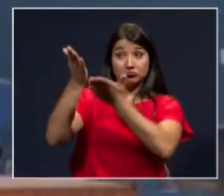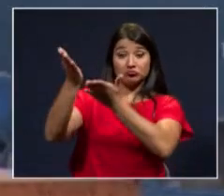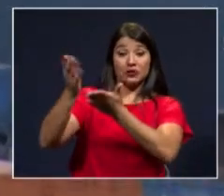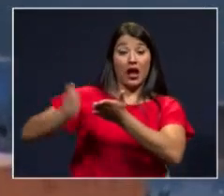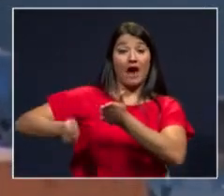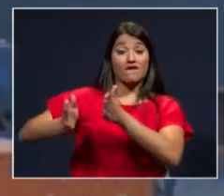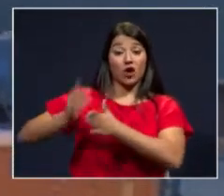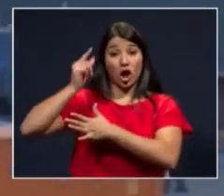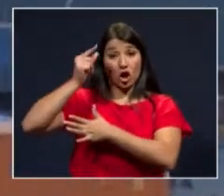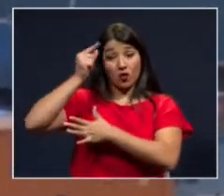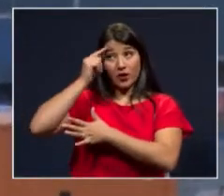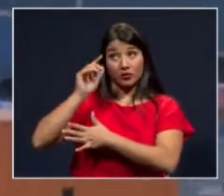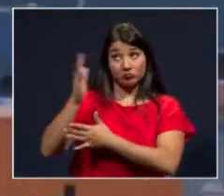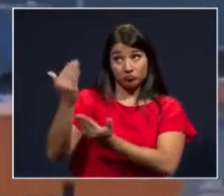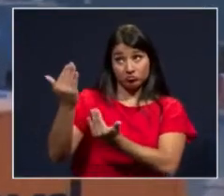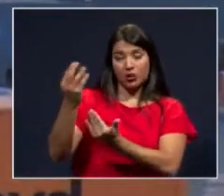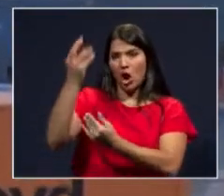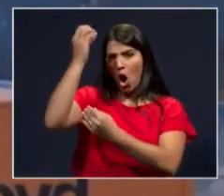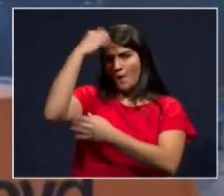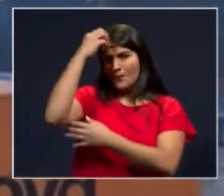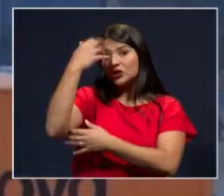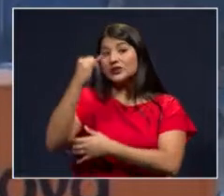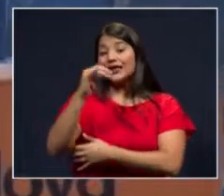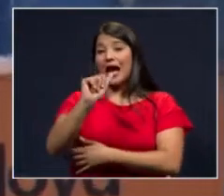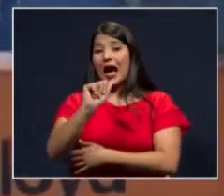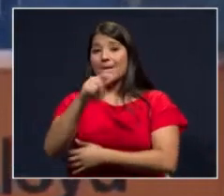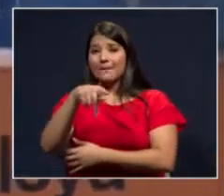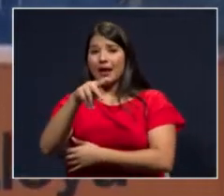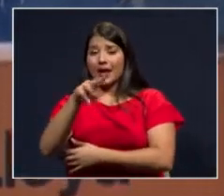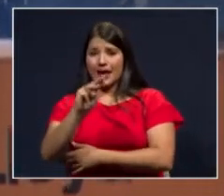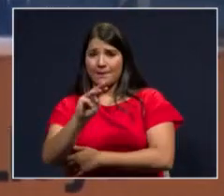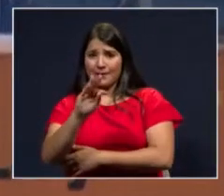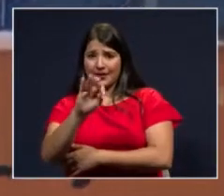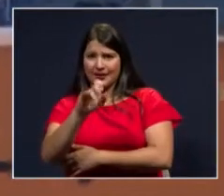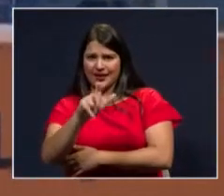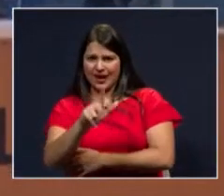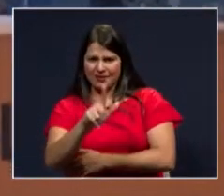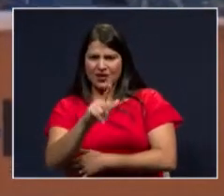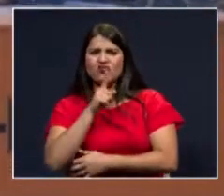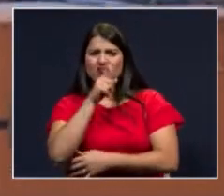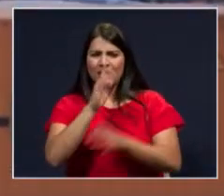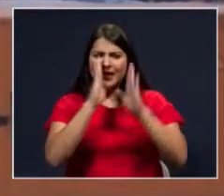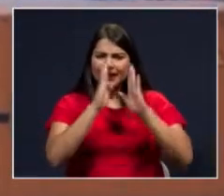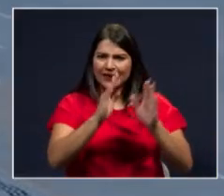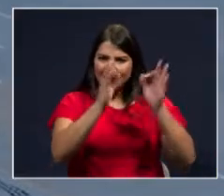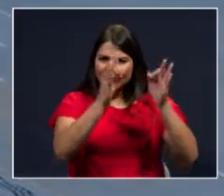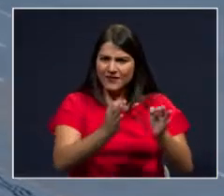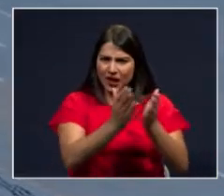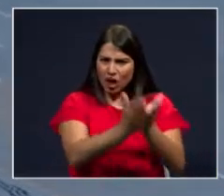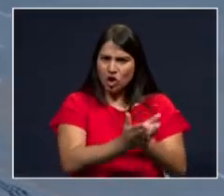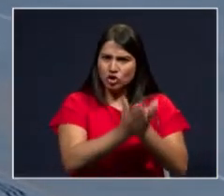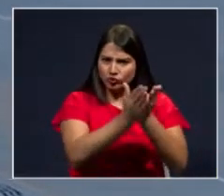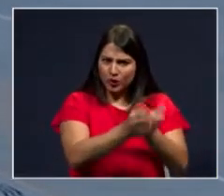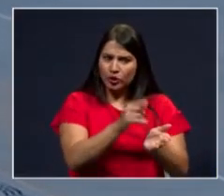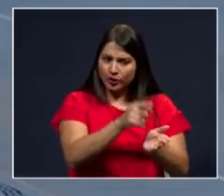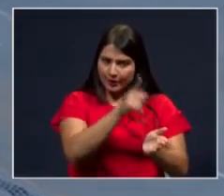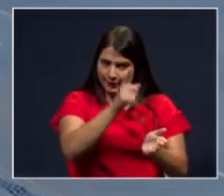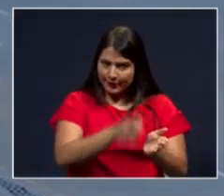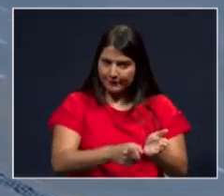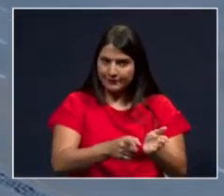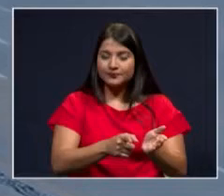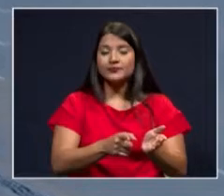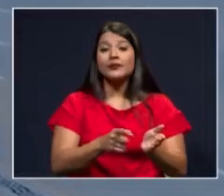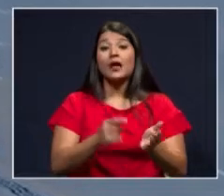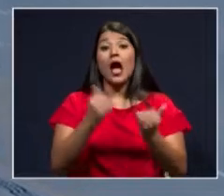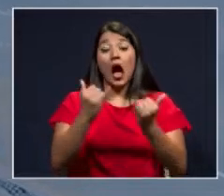República el criterio que determine si APM Terminals está recibiendo los barcos que le corresponden a operar a Habdeba. El tema